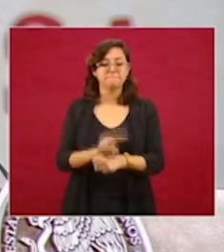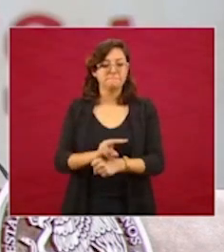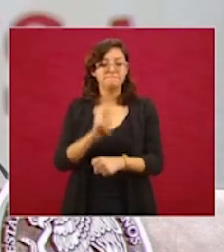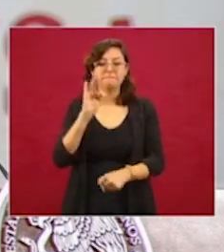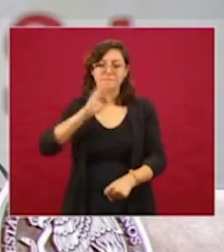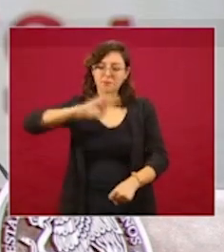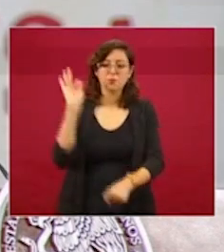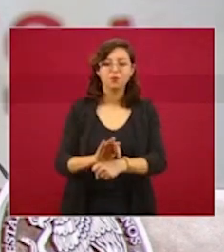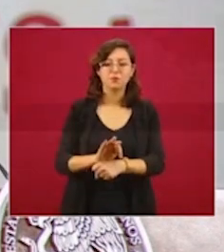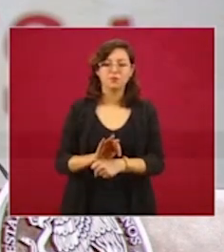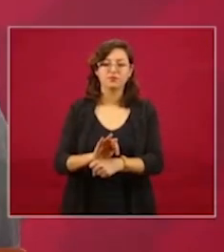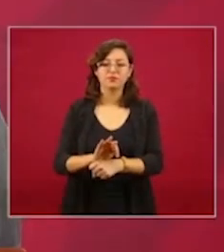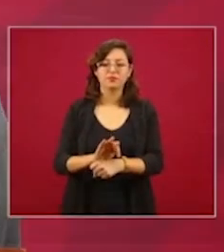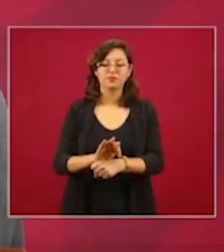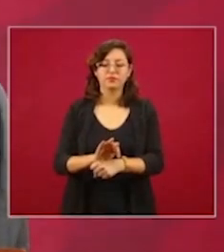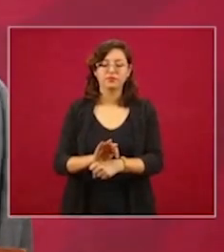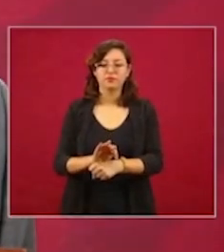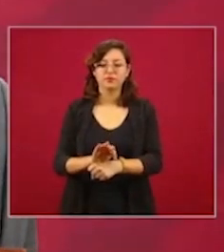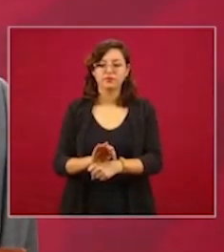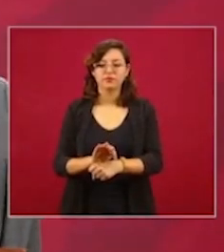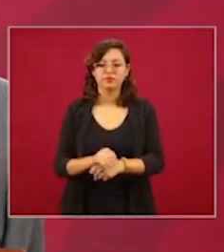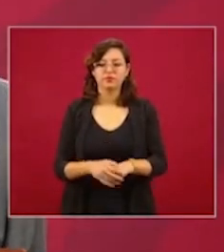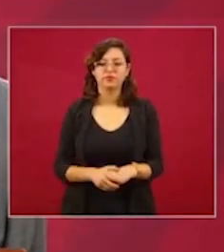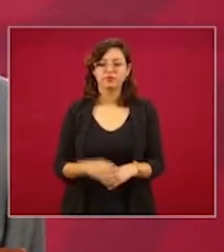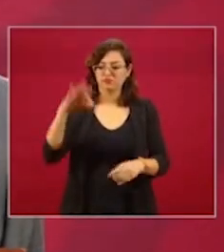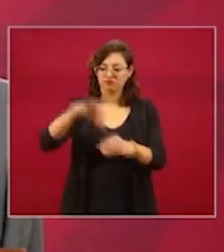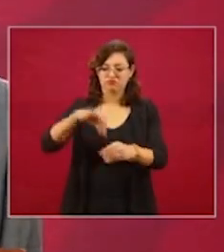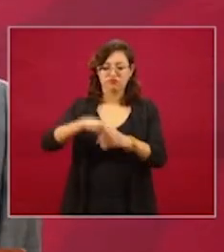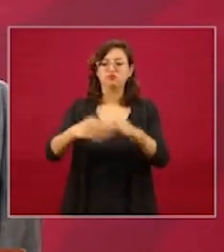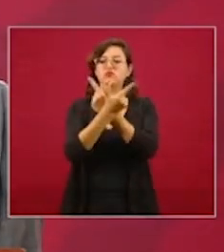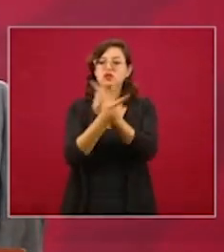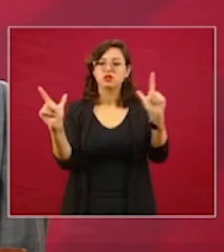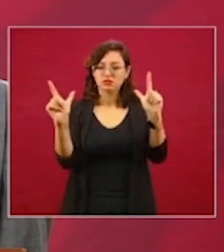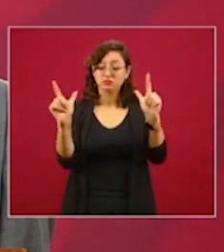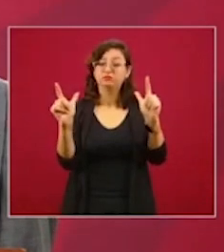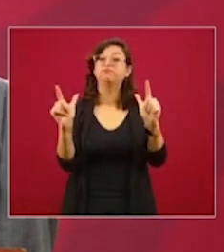voy a garantizar el voto libre,